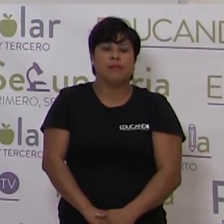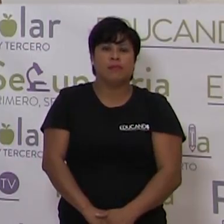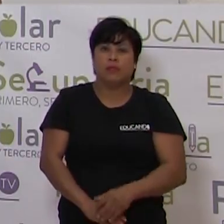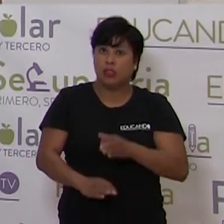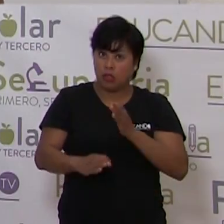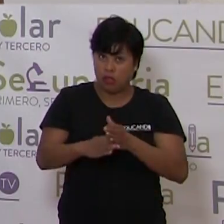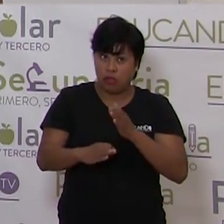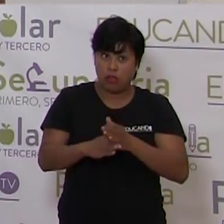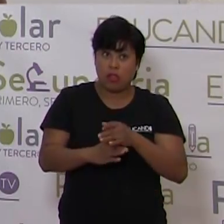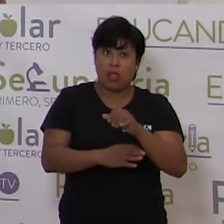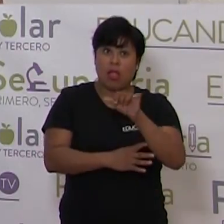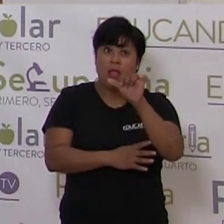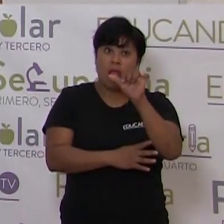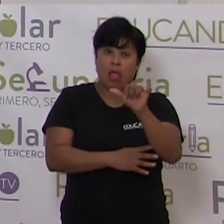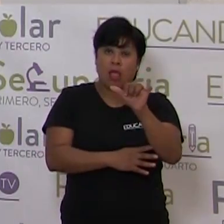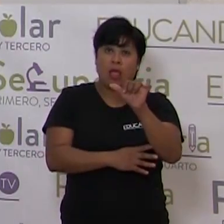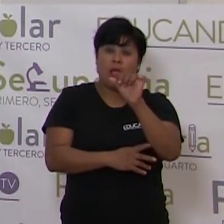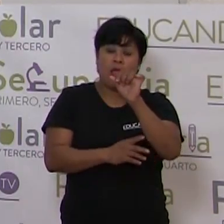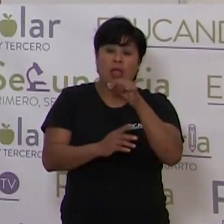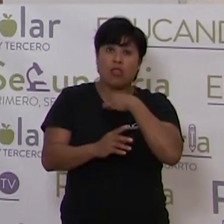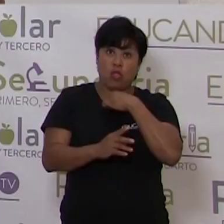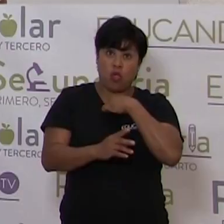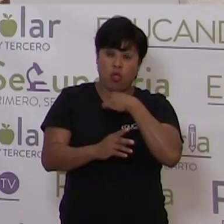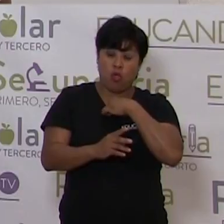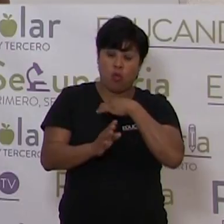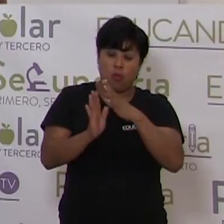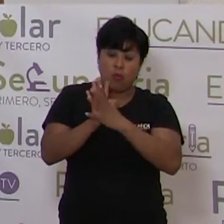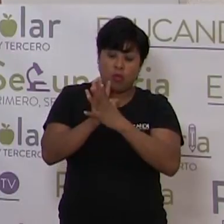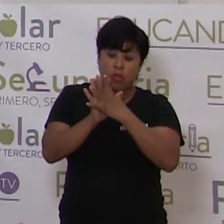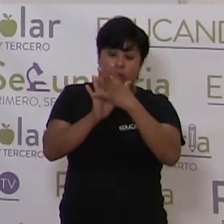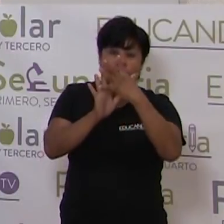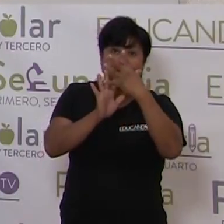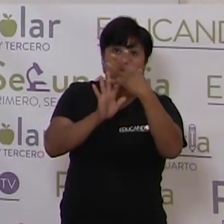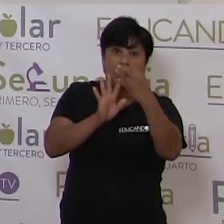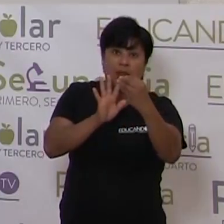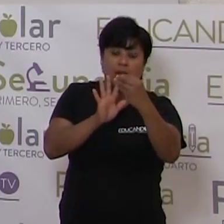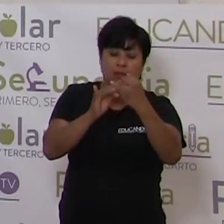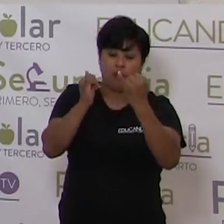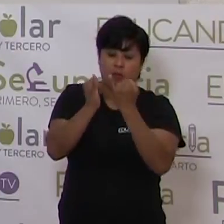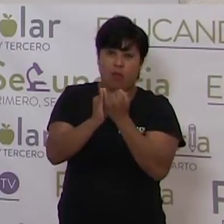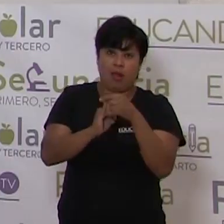Voy a proyectar sus ejes.